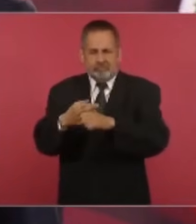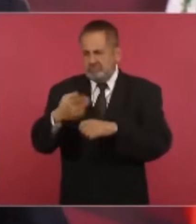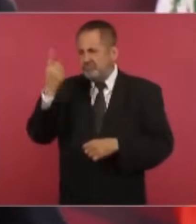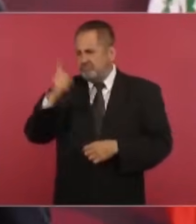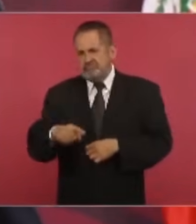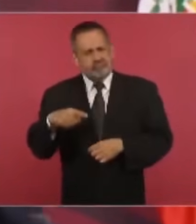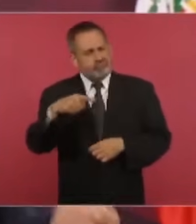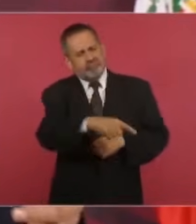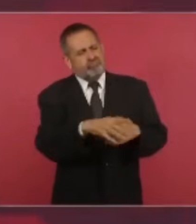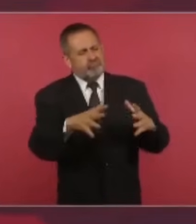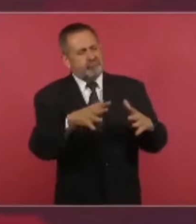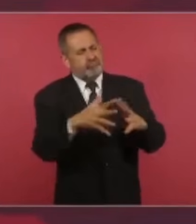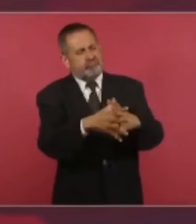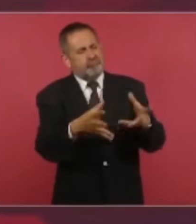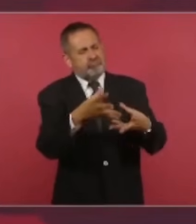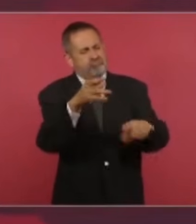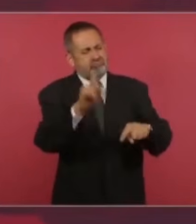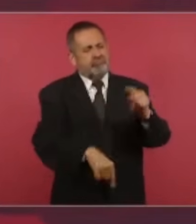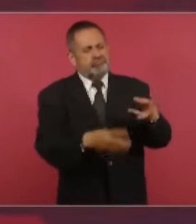jóvenes. No,